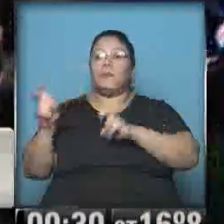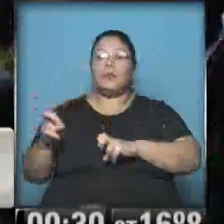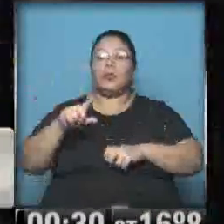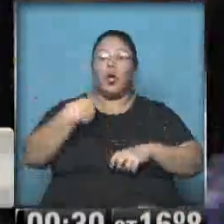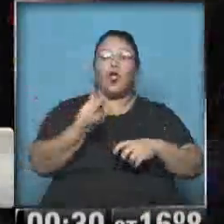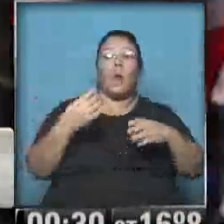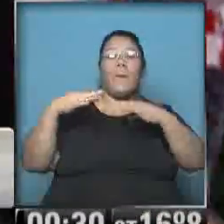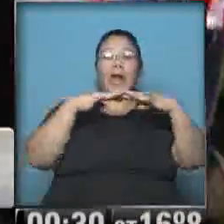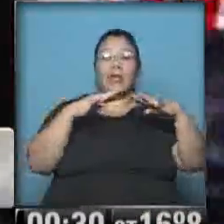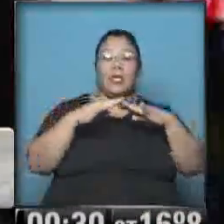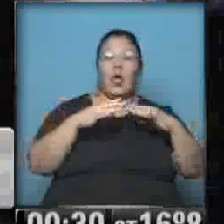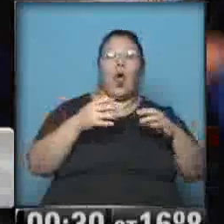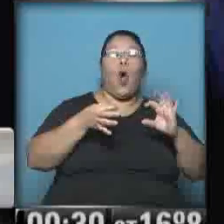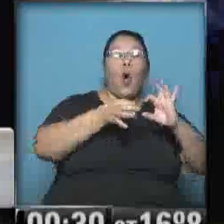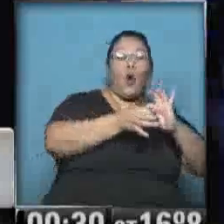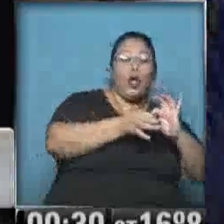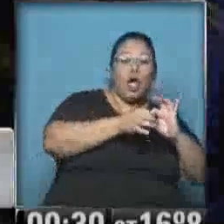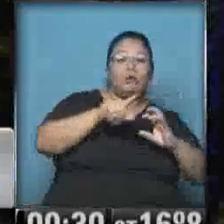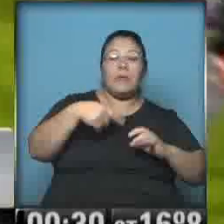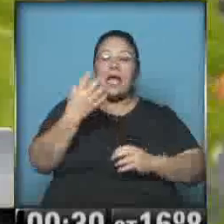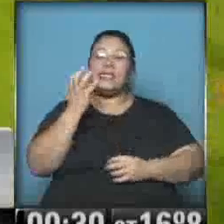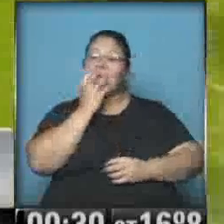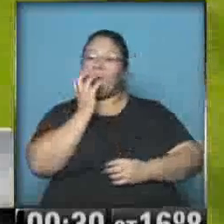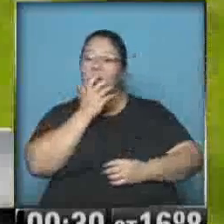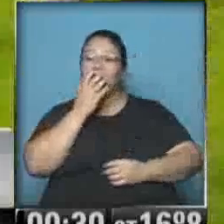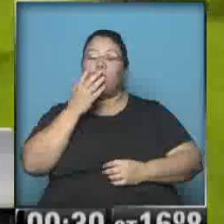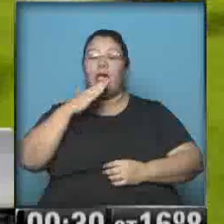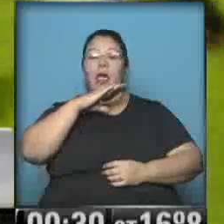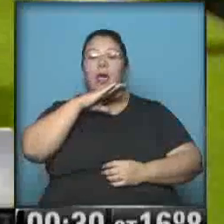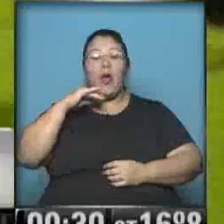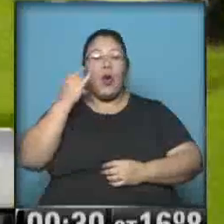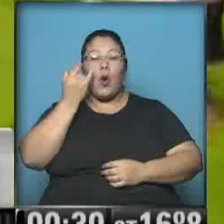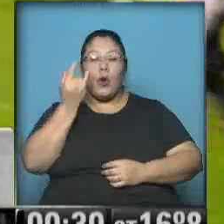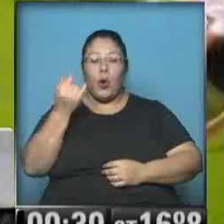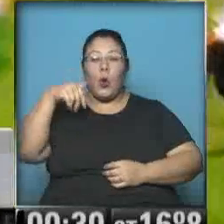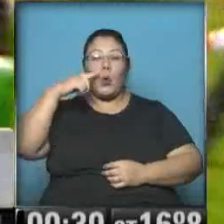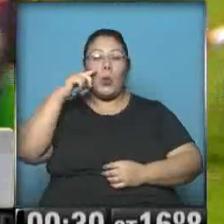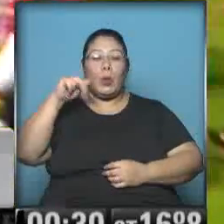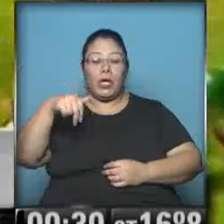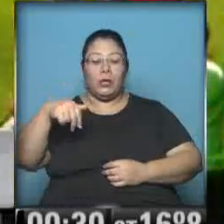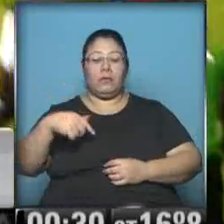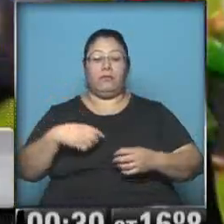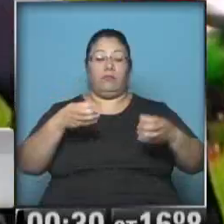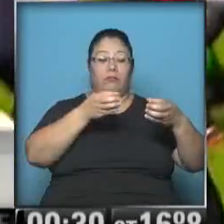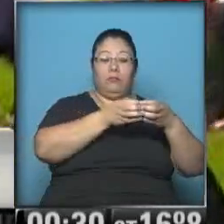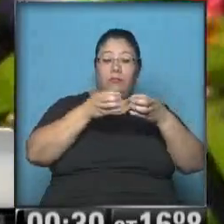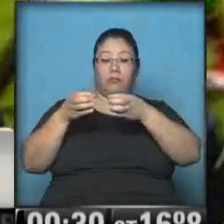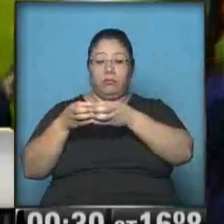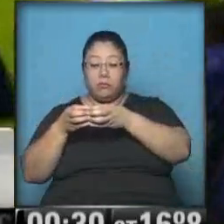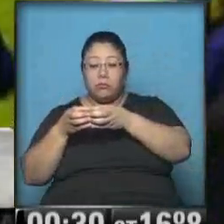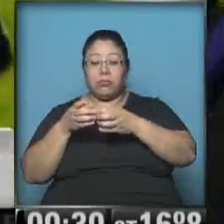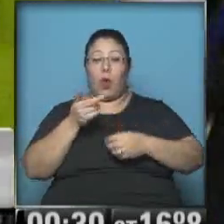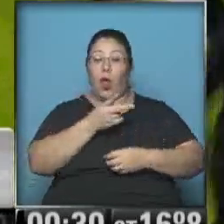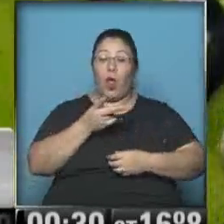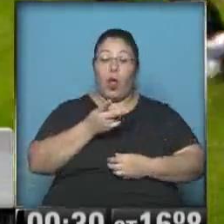tenía que enfrentar a Sarmiento de Junín. Unión ya había ascendido a la Primera División y era local, frente a Sarmiento, que terminó empatando y también ascendió primera. ¿Qué